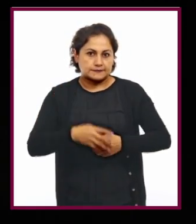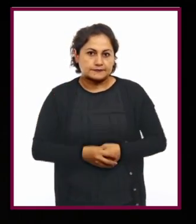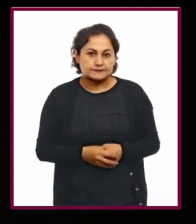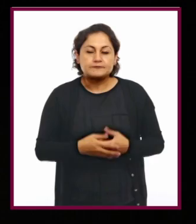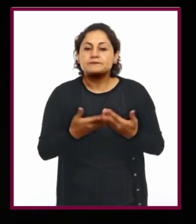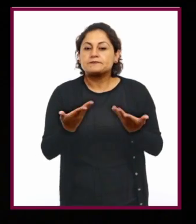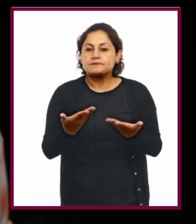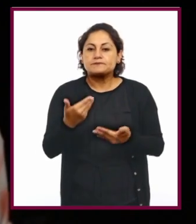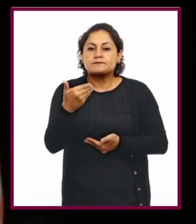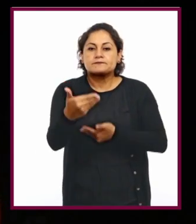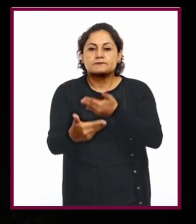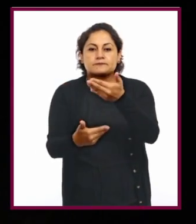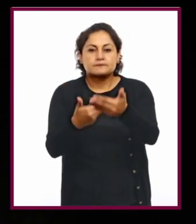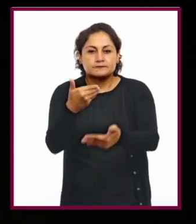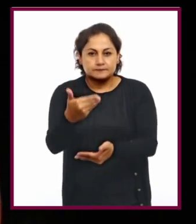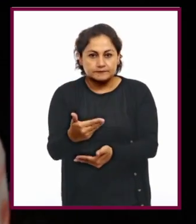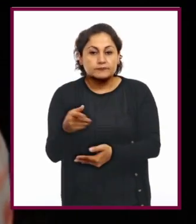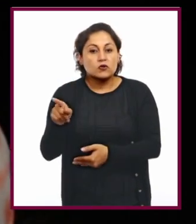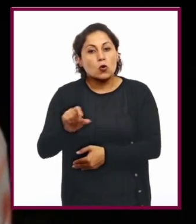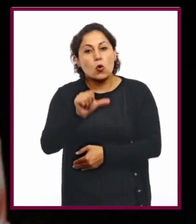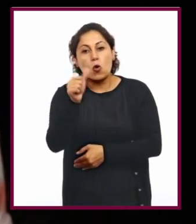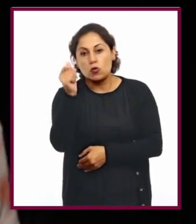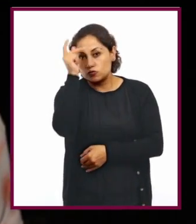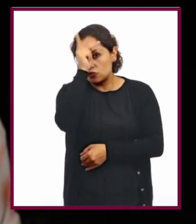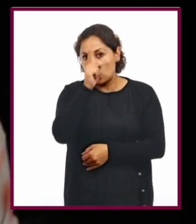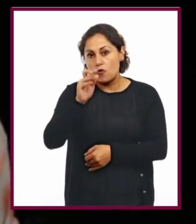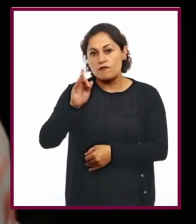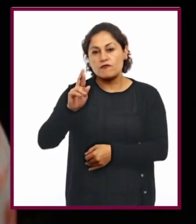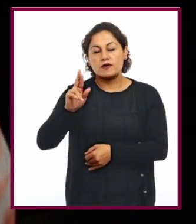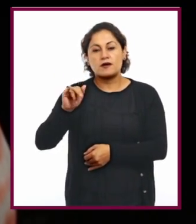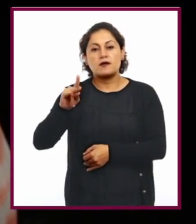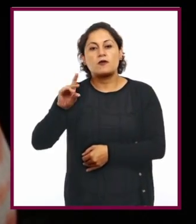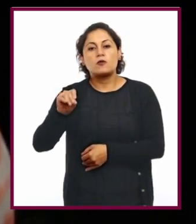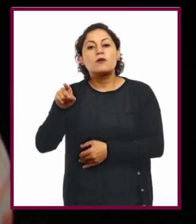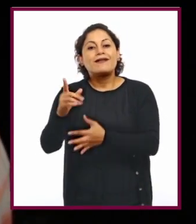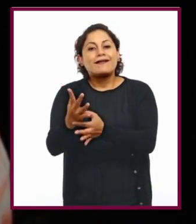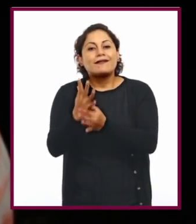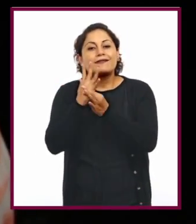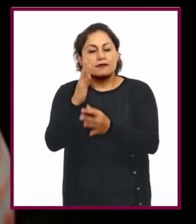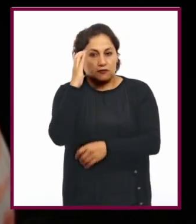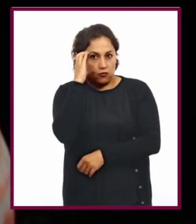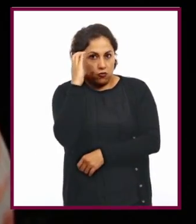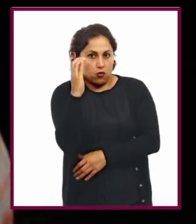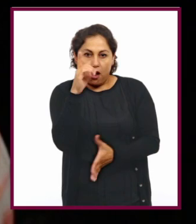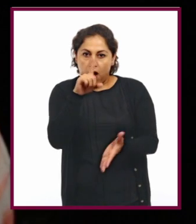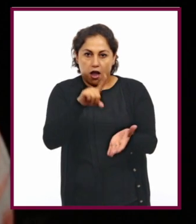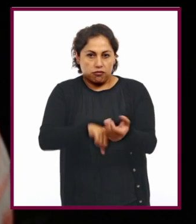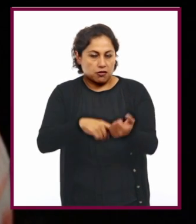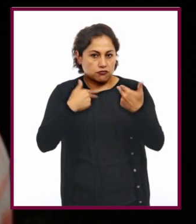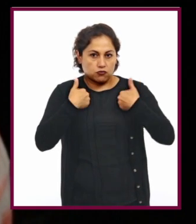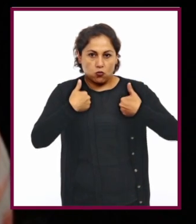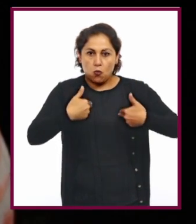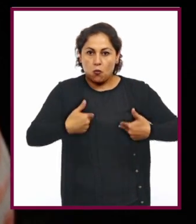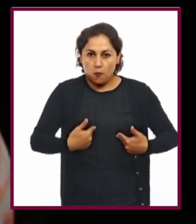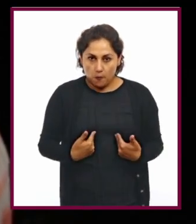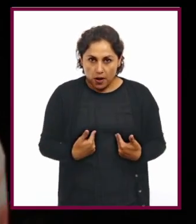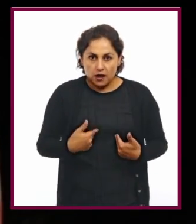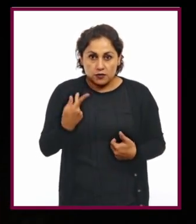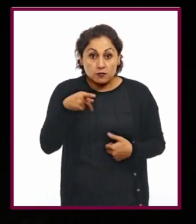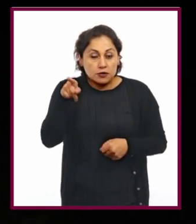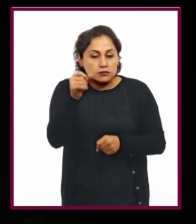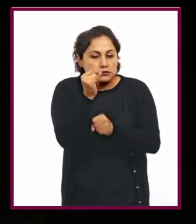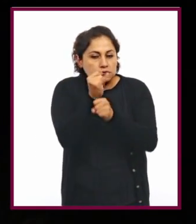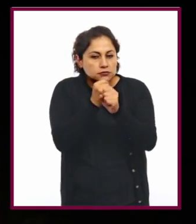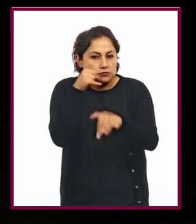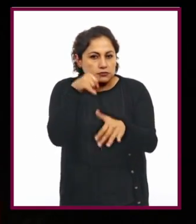el deudor. Unos años más tarde, Sigmund Freud también dijo que la crueldad es parte inherente al ser humano,